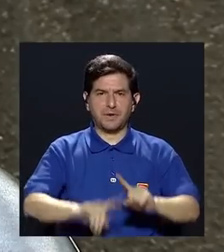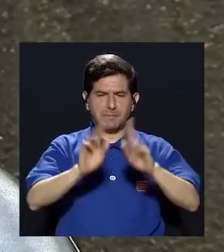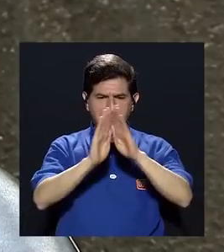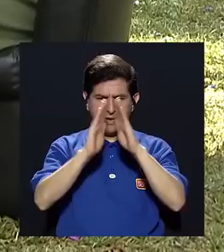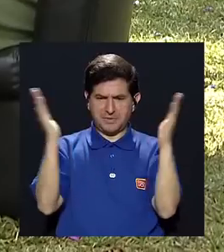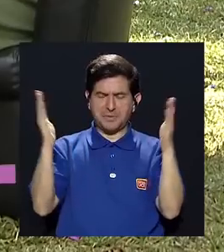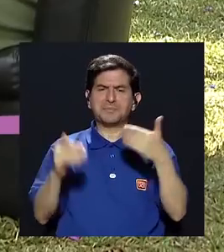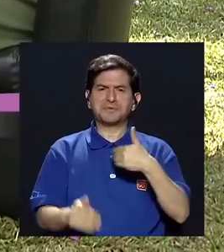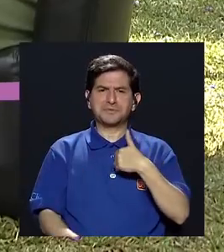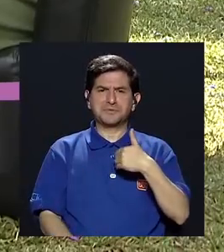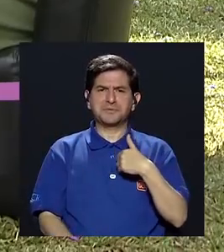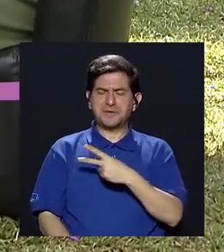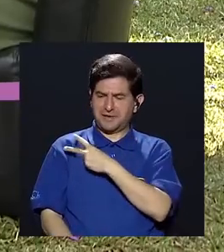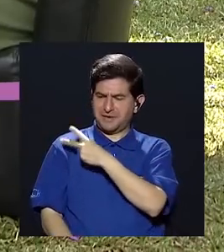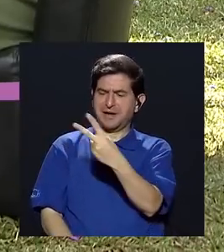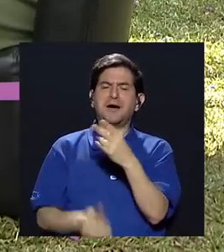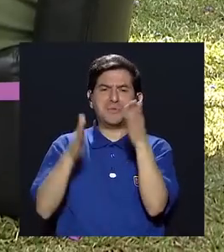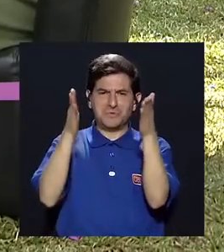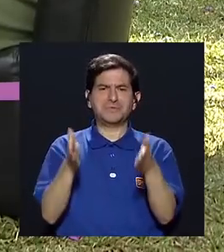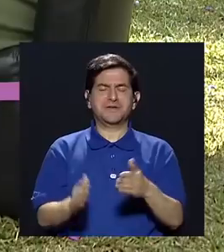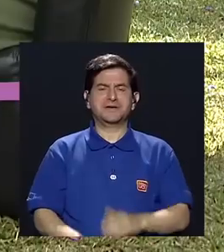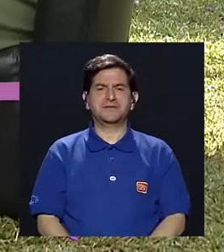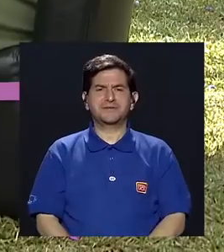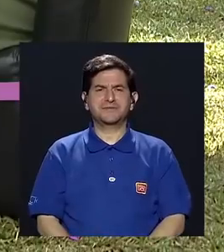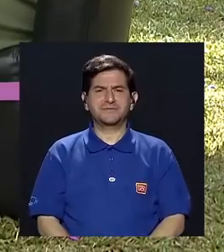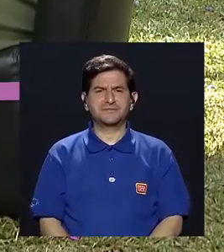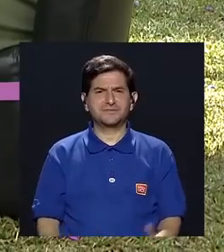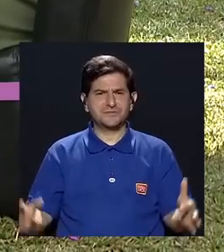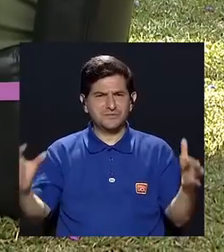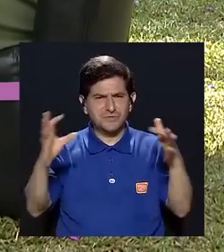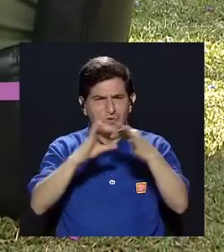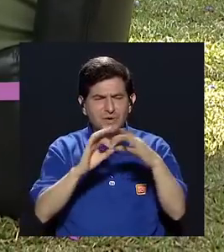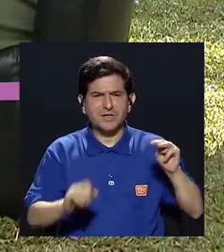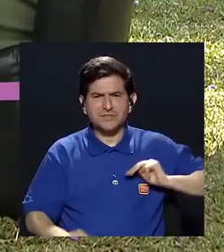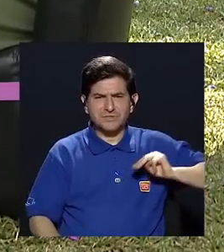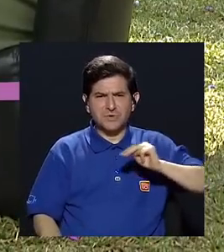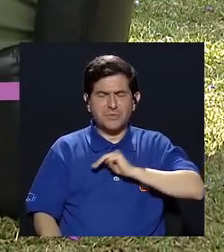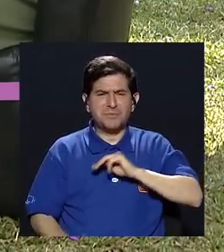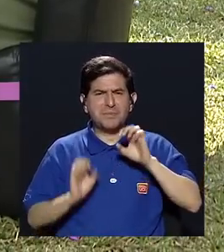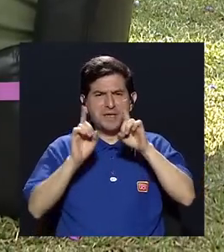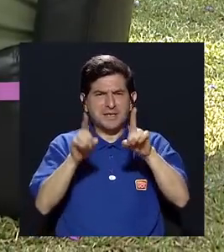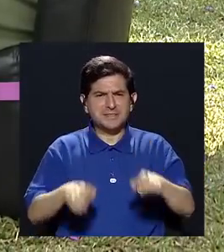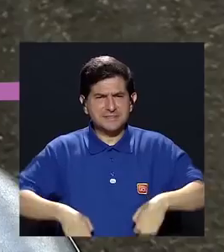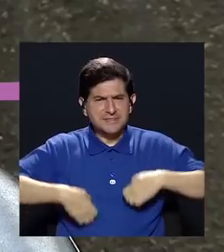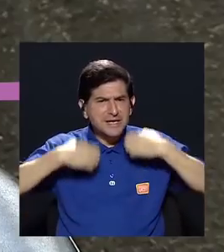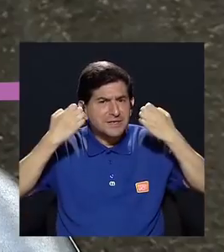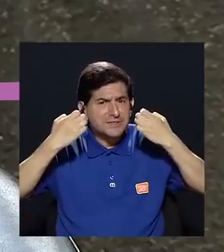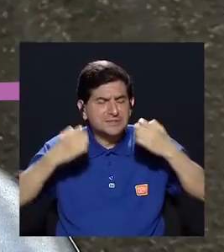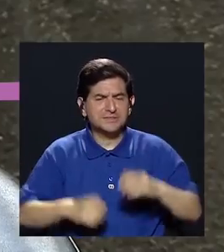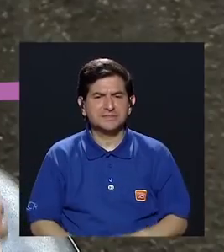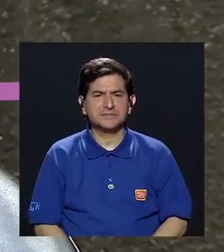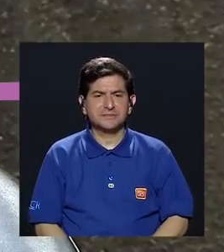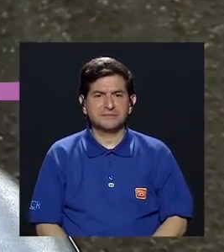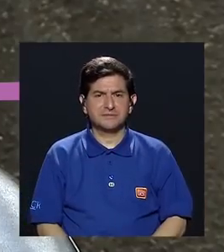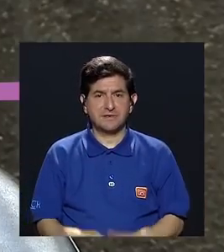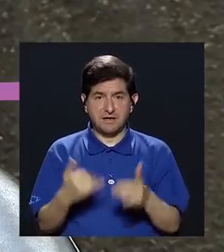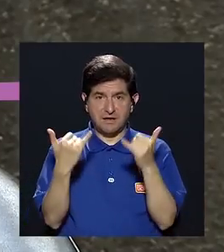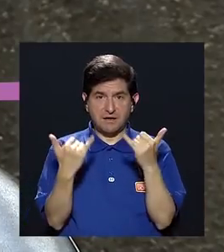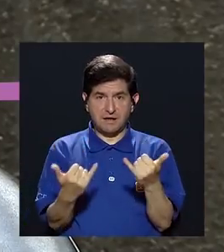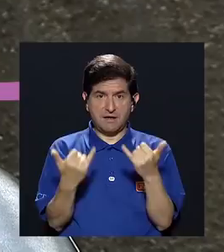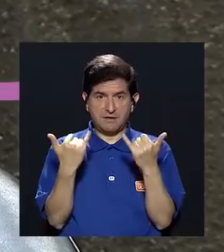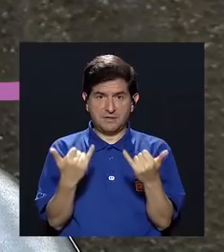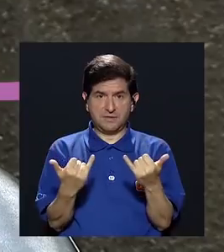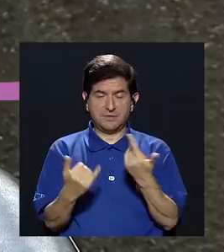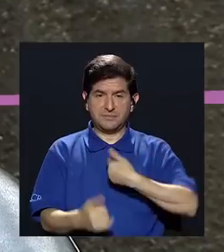estamos abiertos a recibir voluntarios. ¿Hay alguna coordinación con el Ministerio de Educación? En este momento